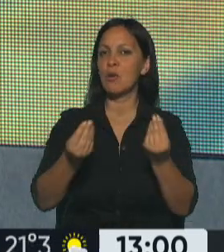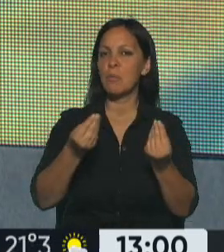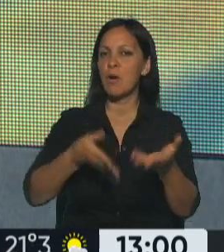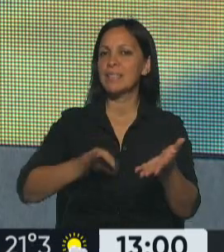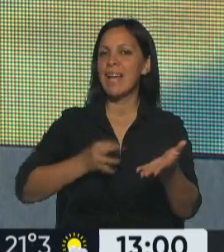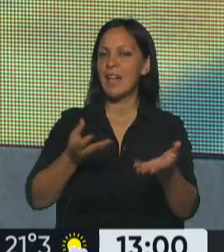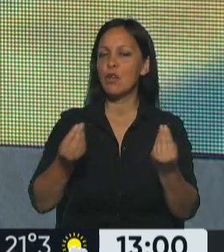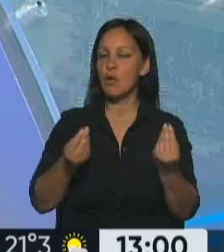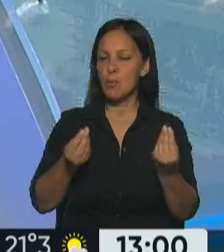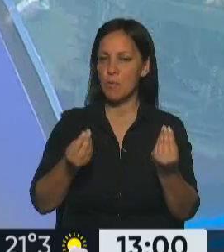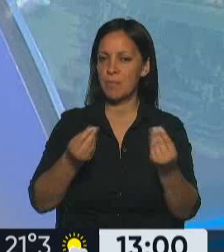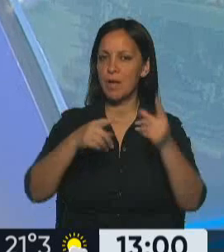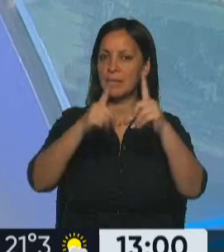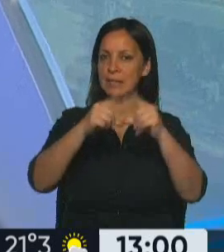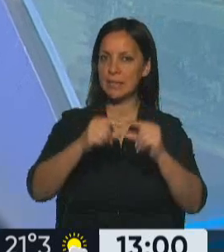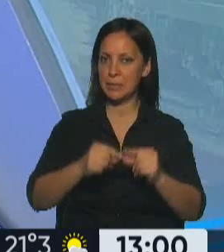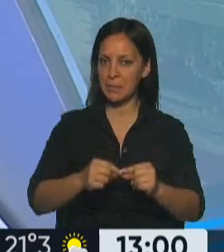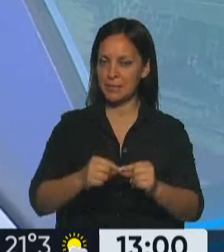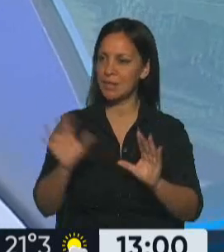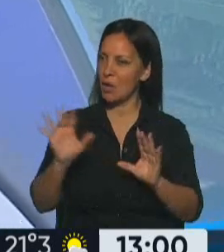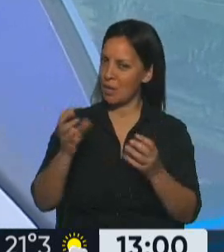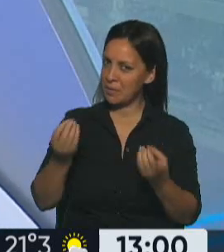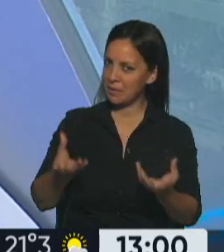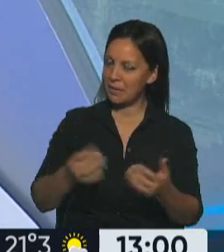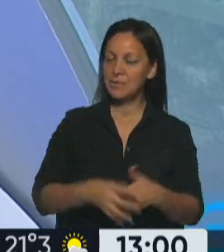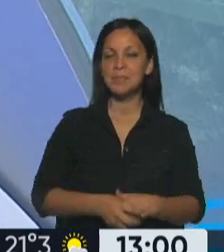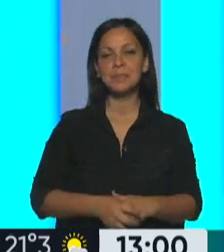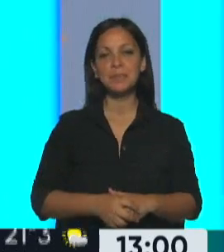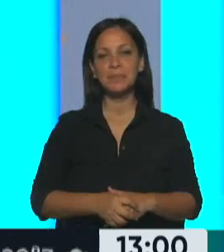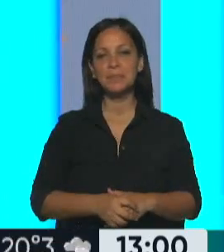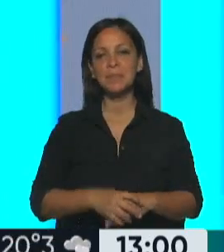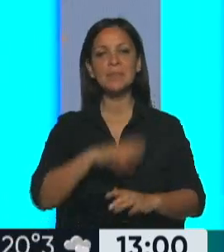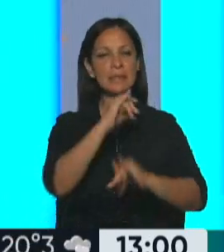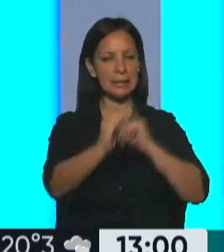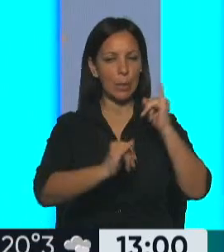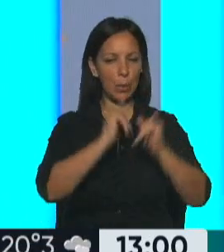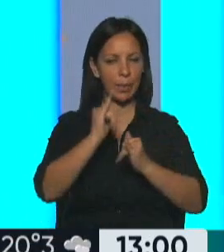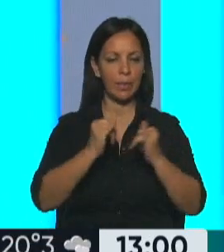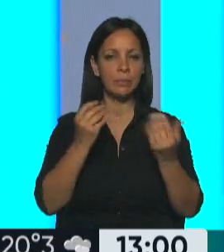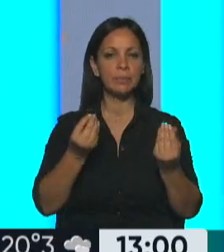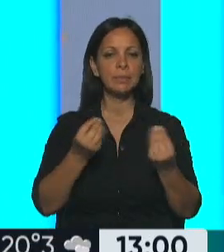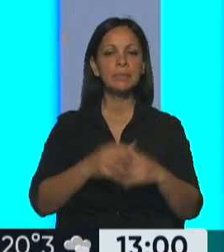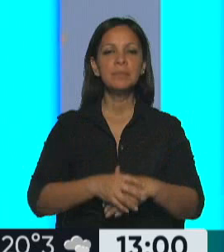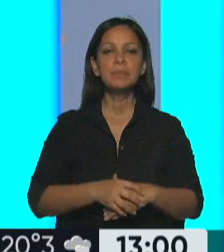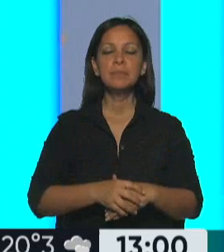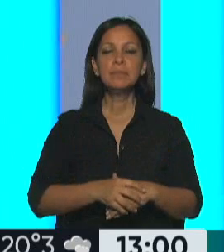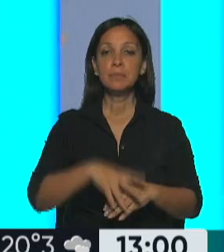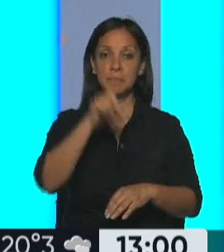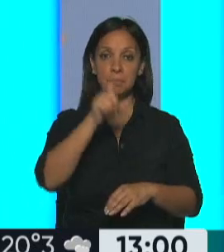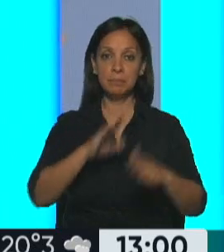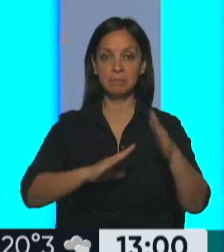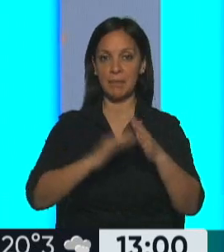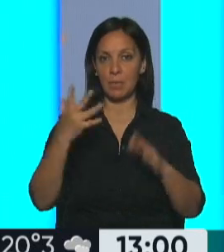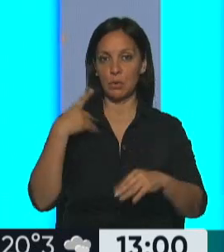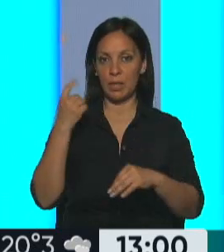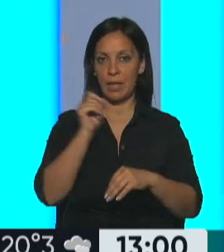Torre los números a ver cómo va todo a ver te cuento Silvia anticipó la la conducción de aerolineas